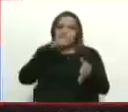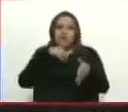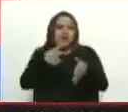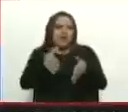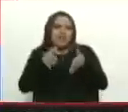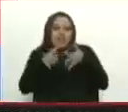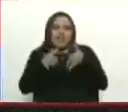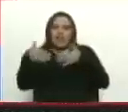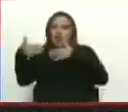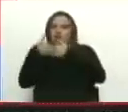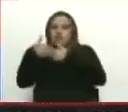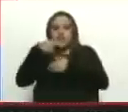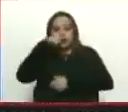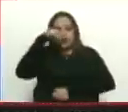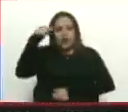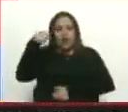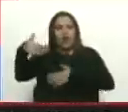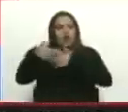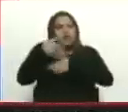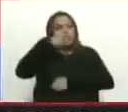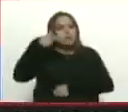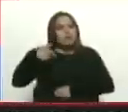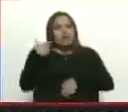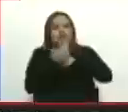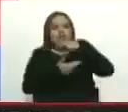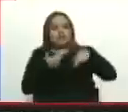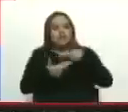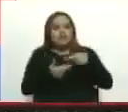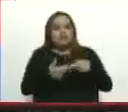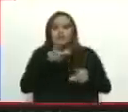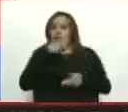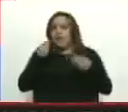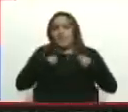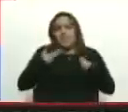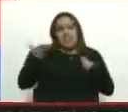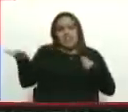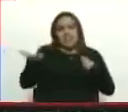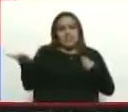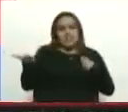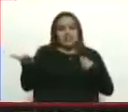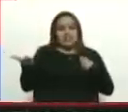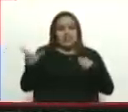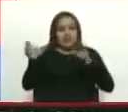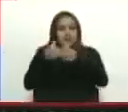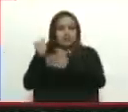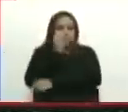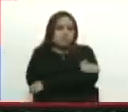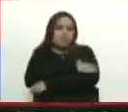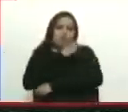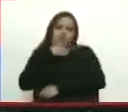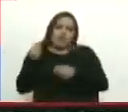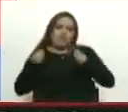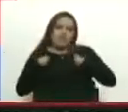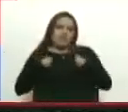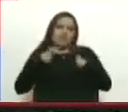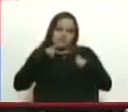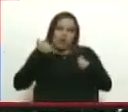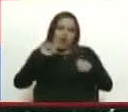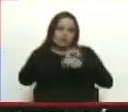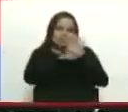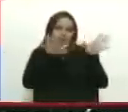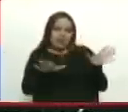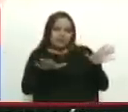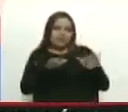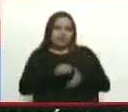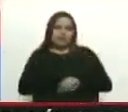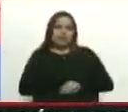no le van a ganar al pueblo, no le van a ganar a la revolución. No hay vida, no tienen vida con nosotros, no tengo ninguna duda. Fíjate